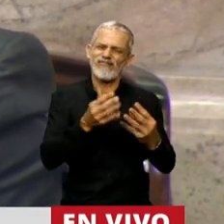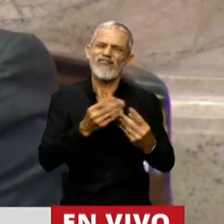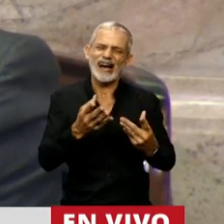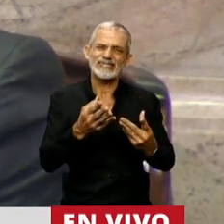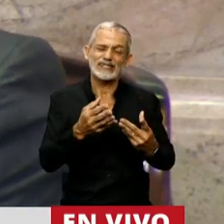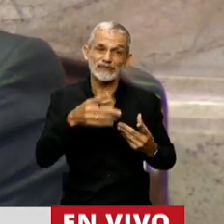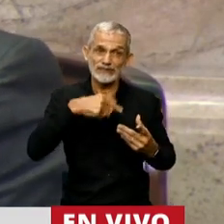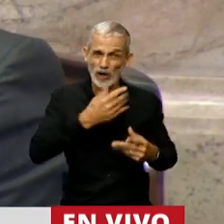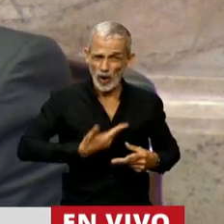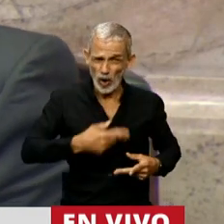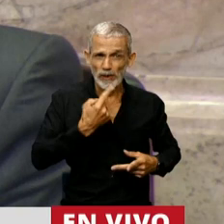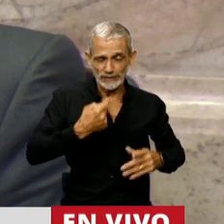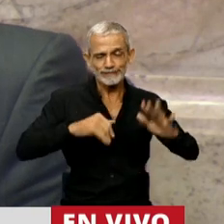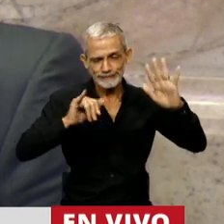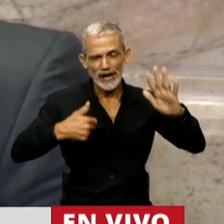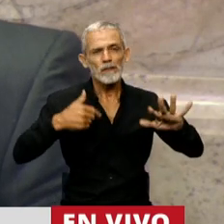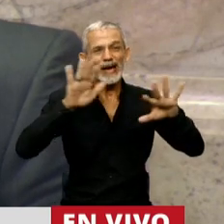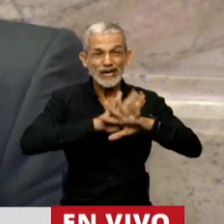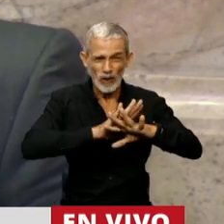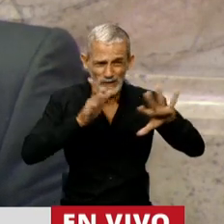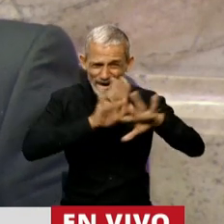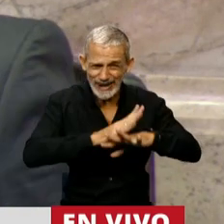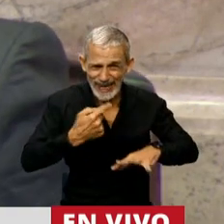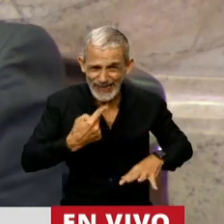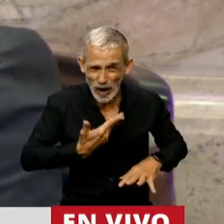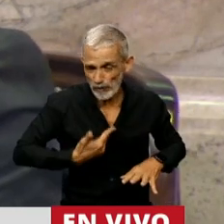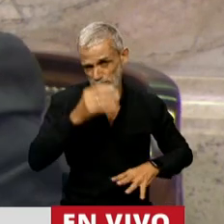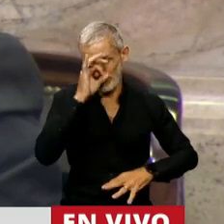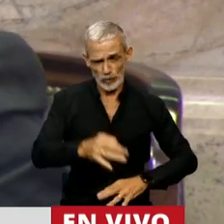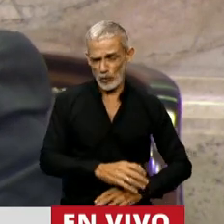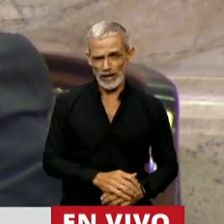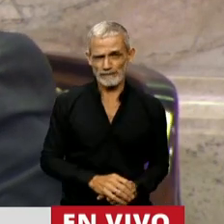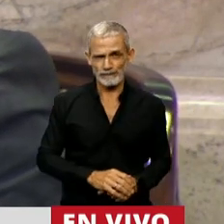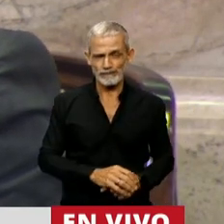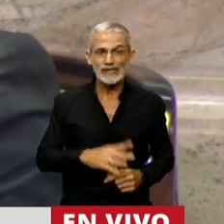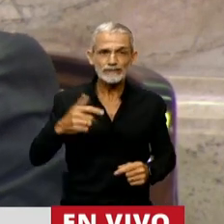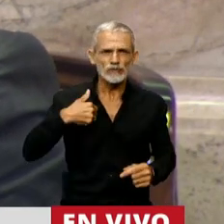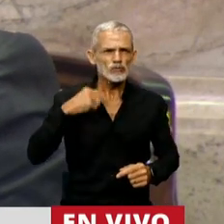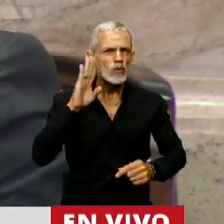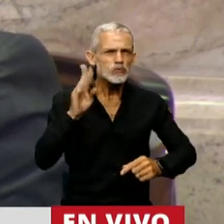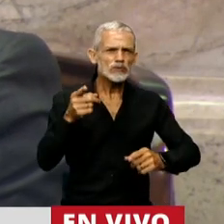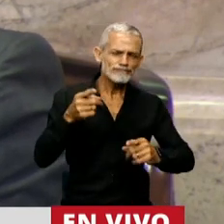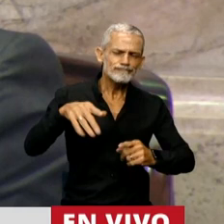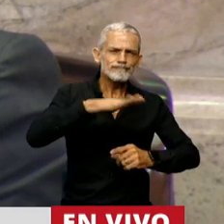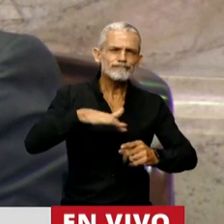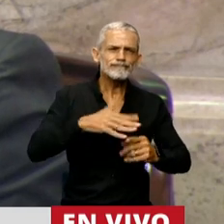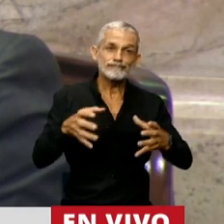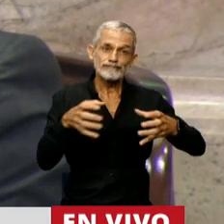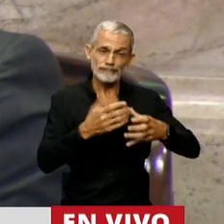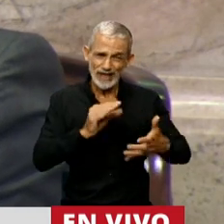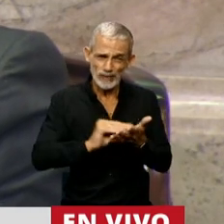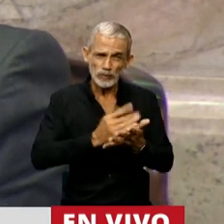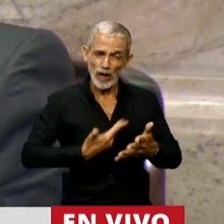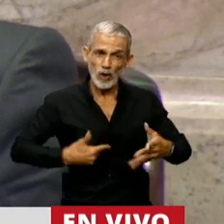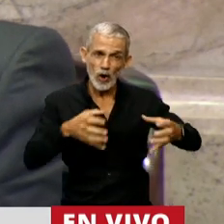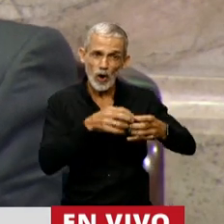van a reconocer. Eso es así. Hoy escuché a muchos diputados oficialistas argumentar